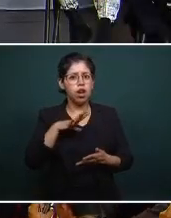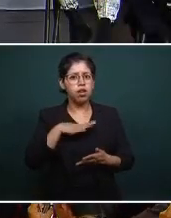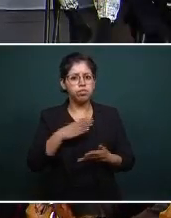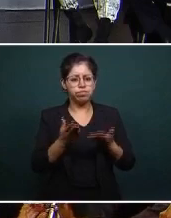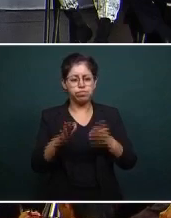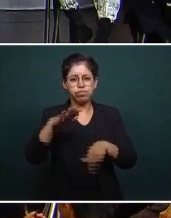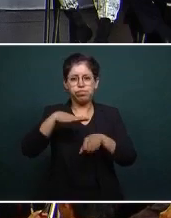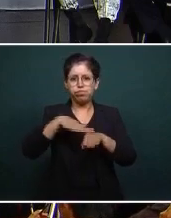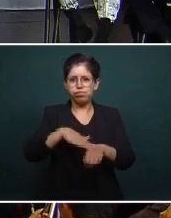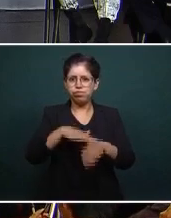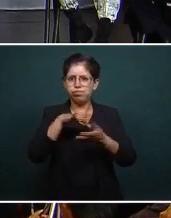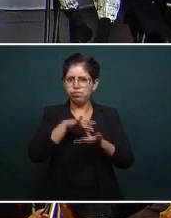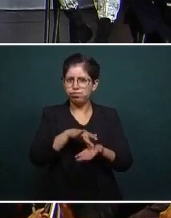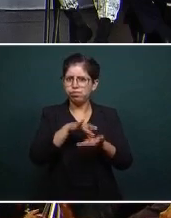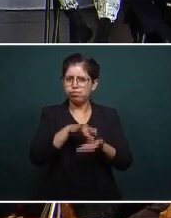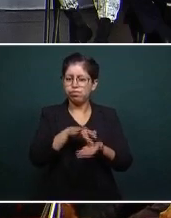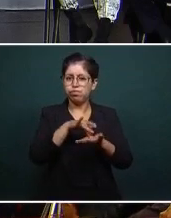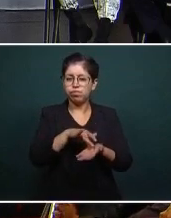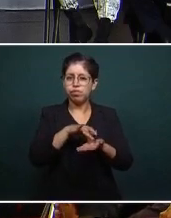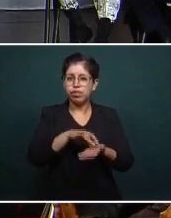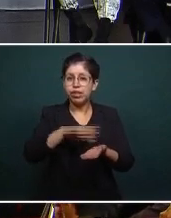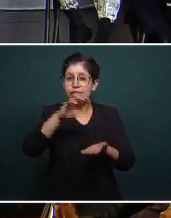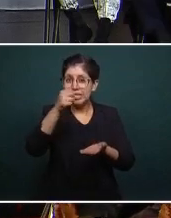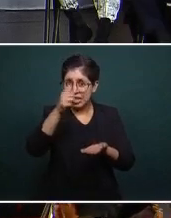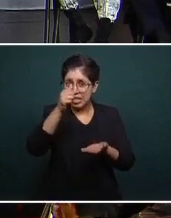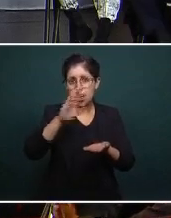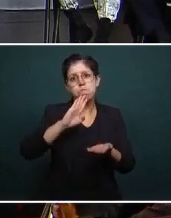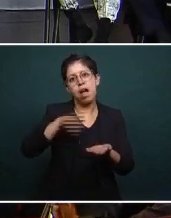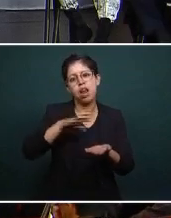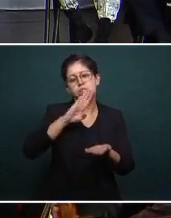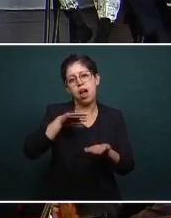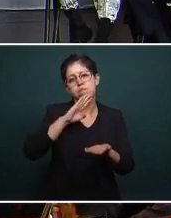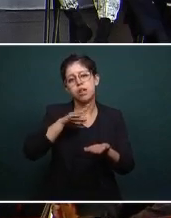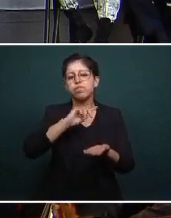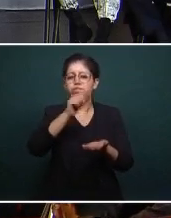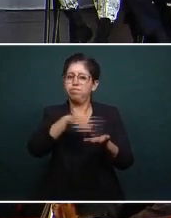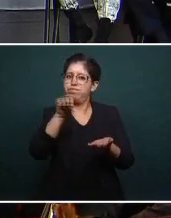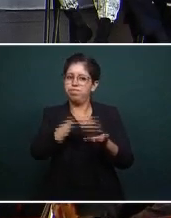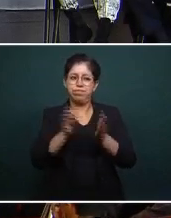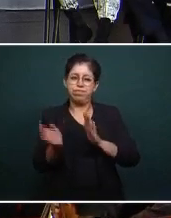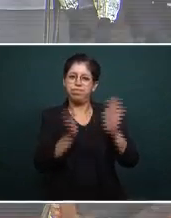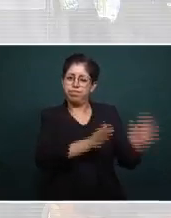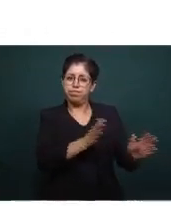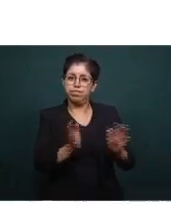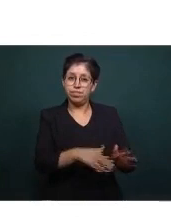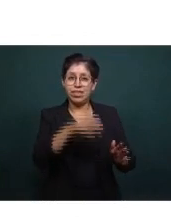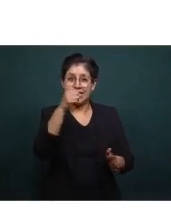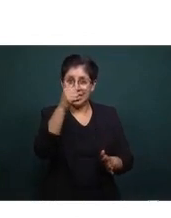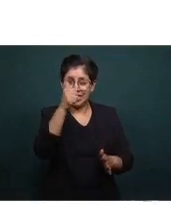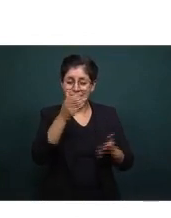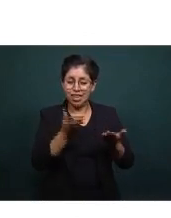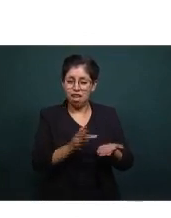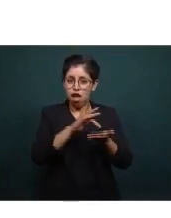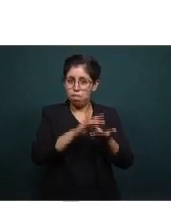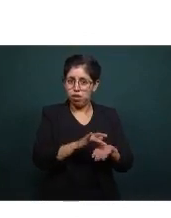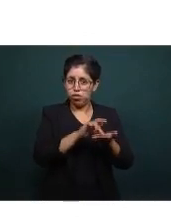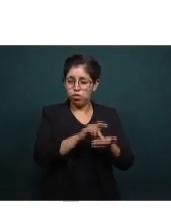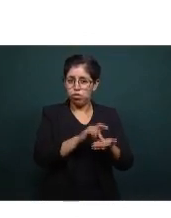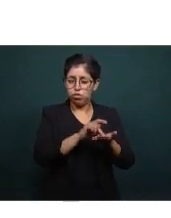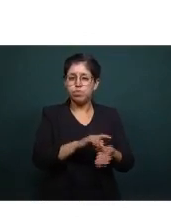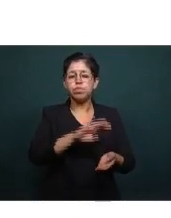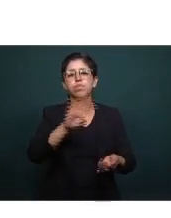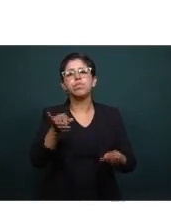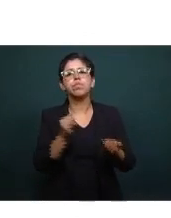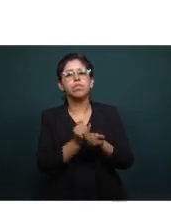y 6 resultaron con problemas de calibración, fueron inmovilizadas. Se inmovilizaron 6 de 18